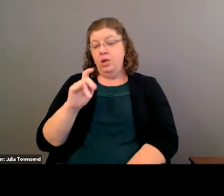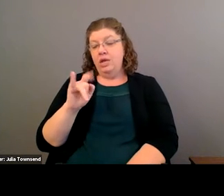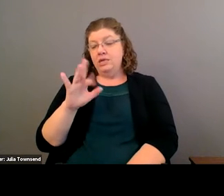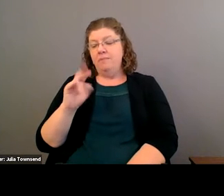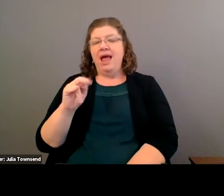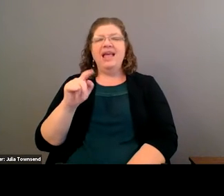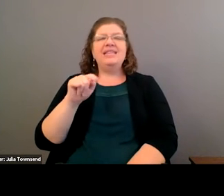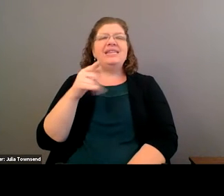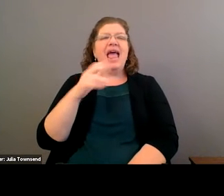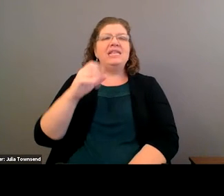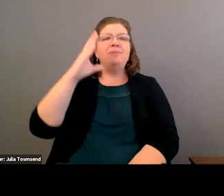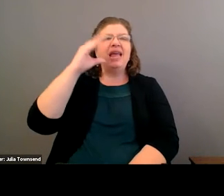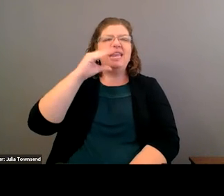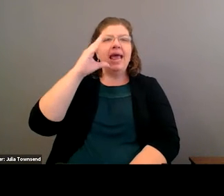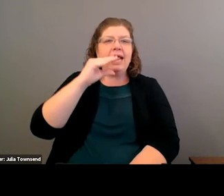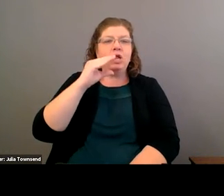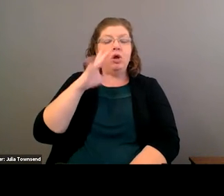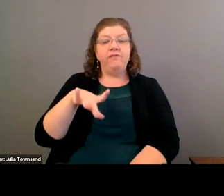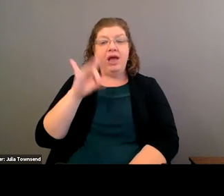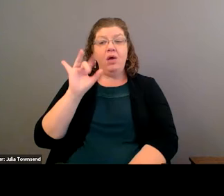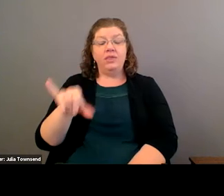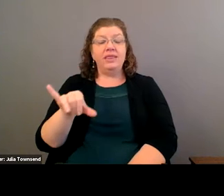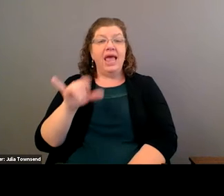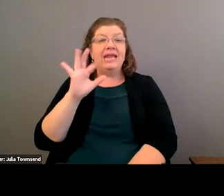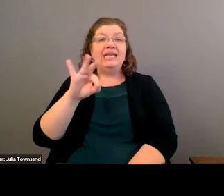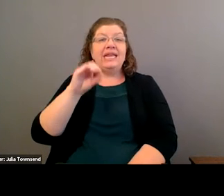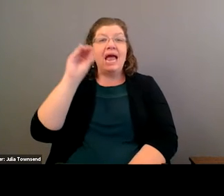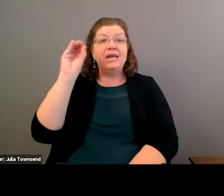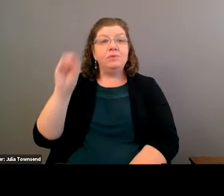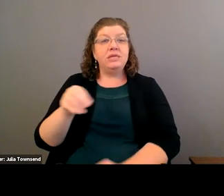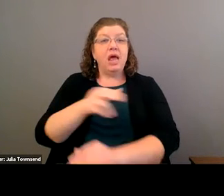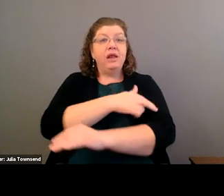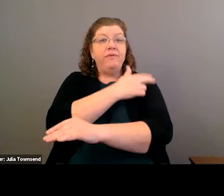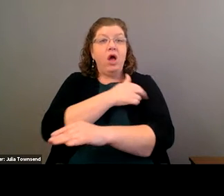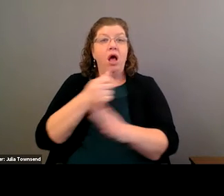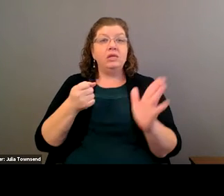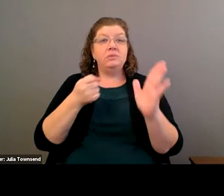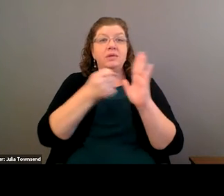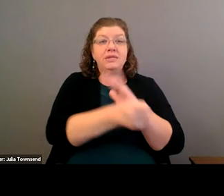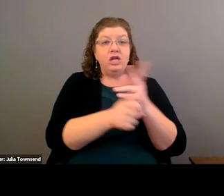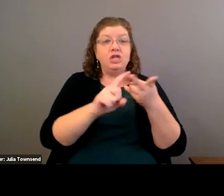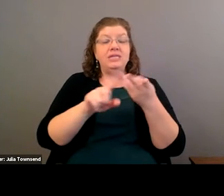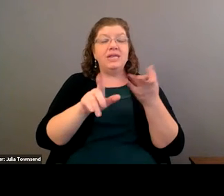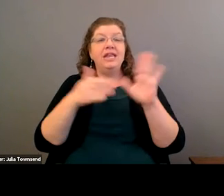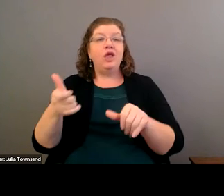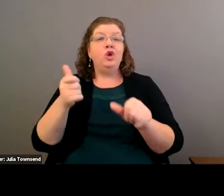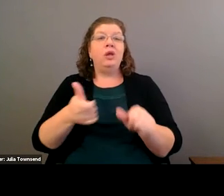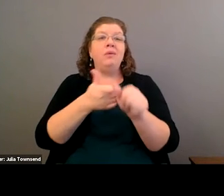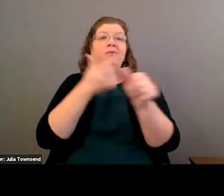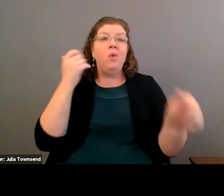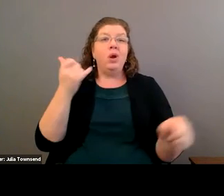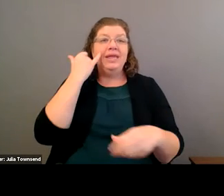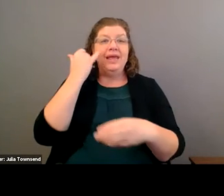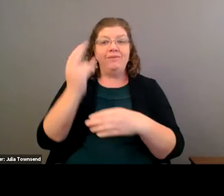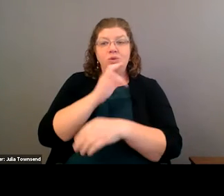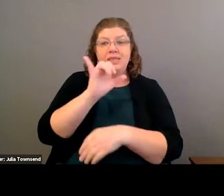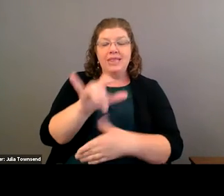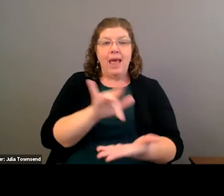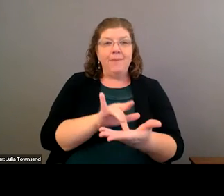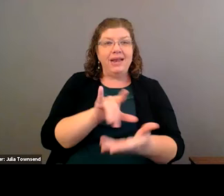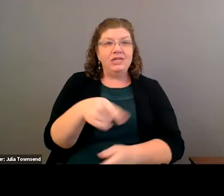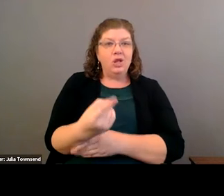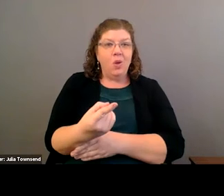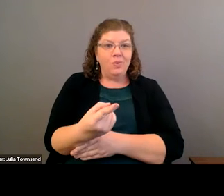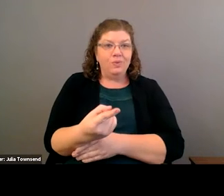estudio sobre un inhalador de asma y el 97% de las hospitalizaciones se pudo haber